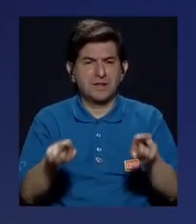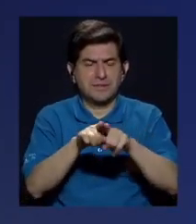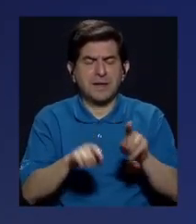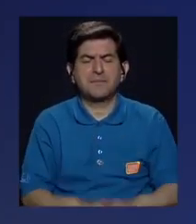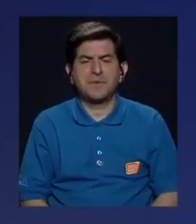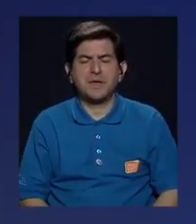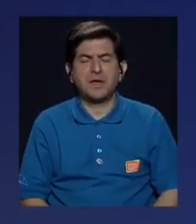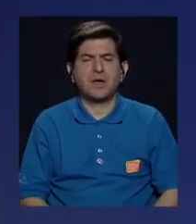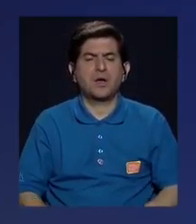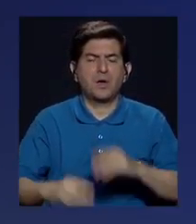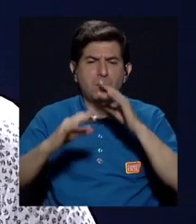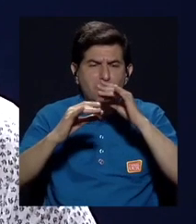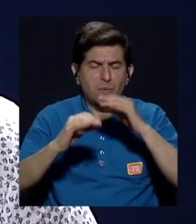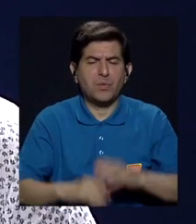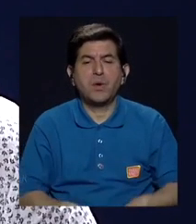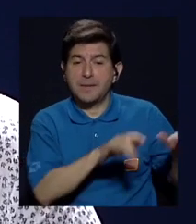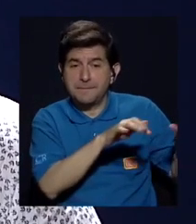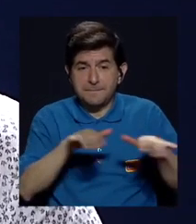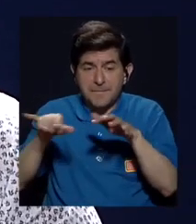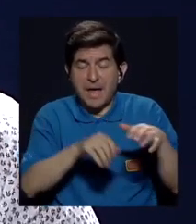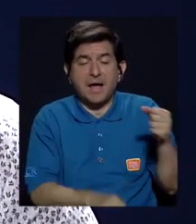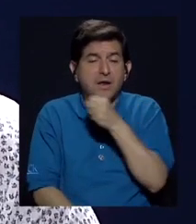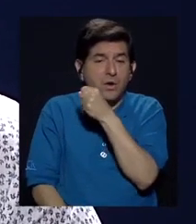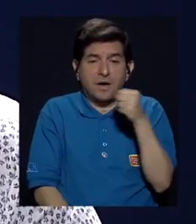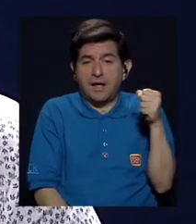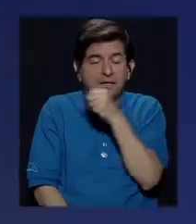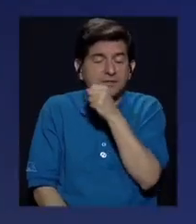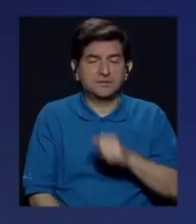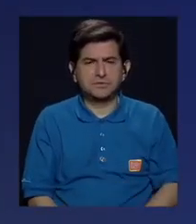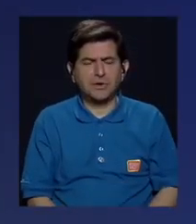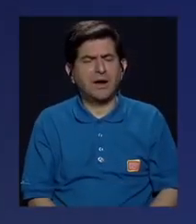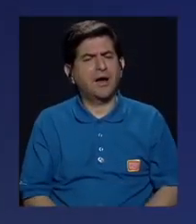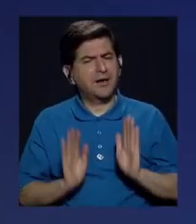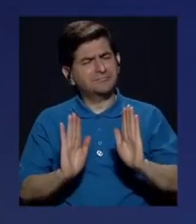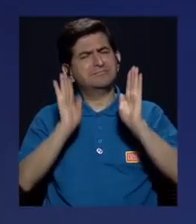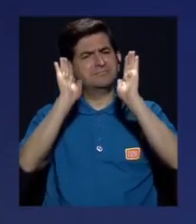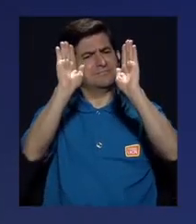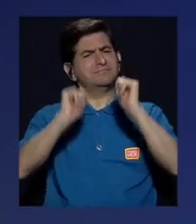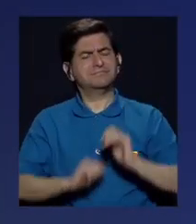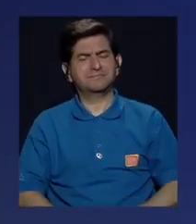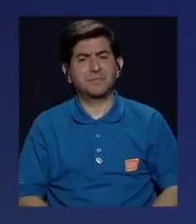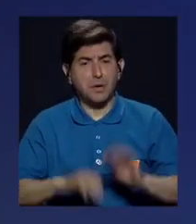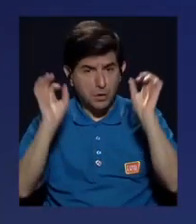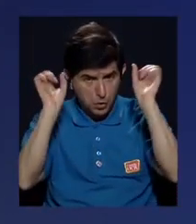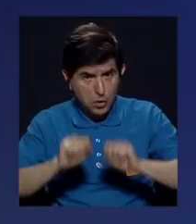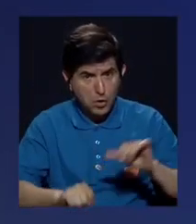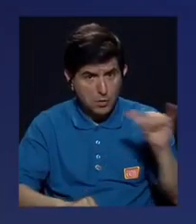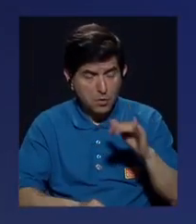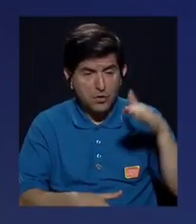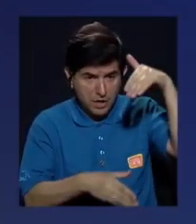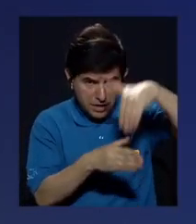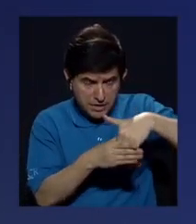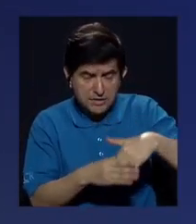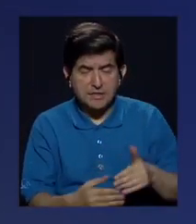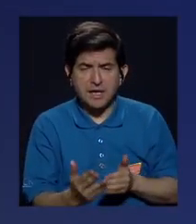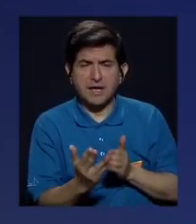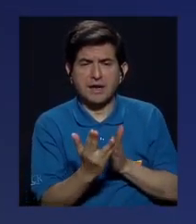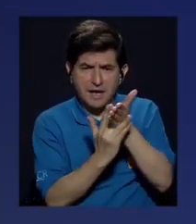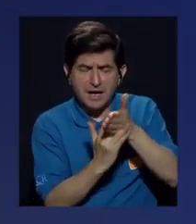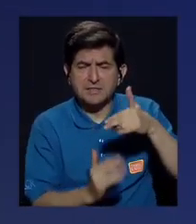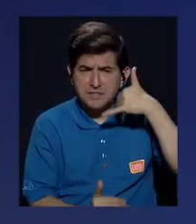viento también, piano, canto. Sí. Ah, una maravilla. También podrían ingresar vía telefónica, hacer